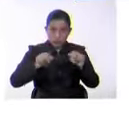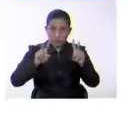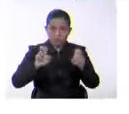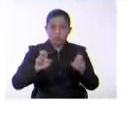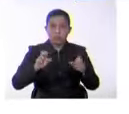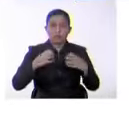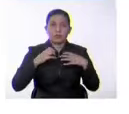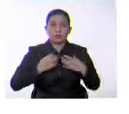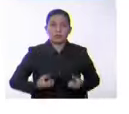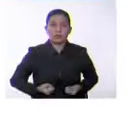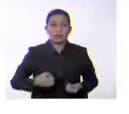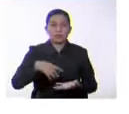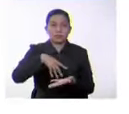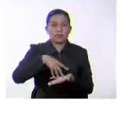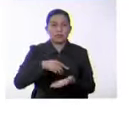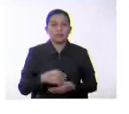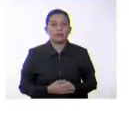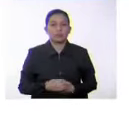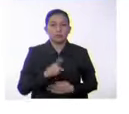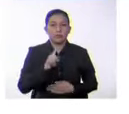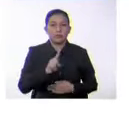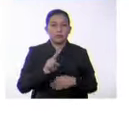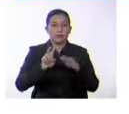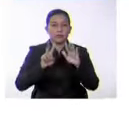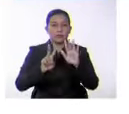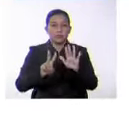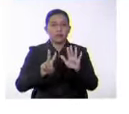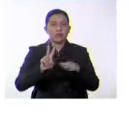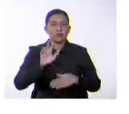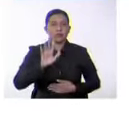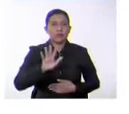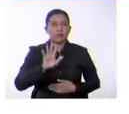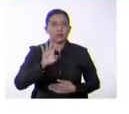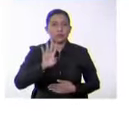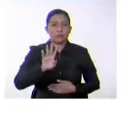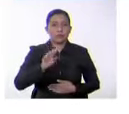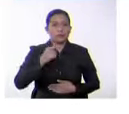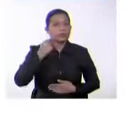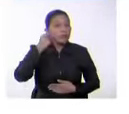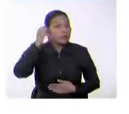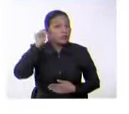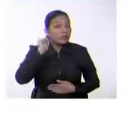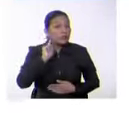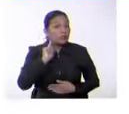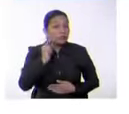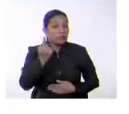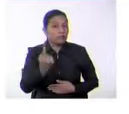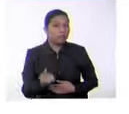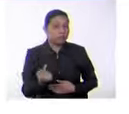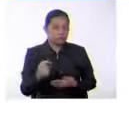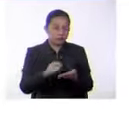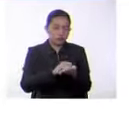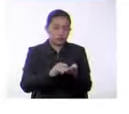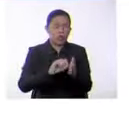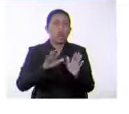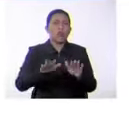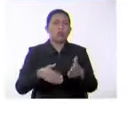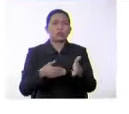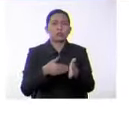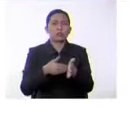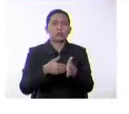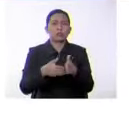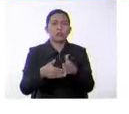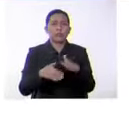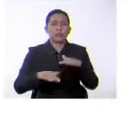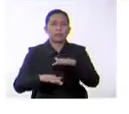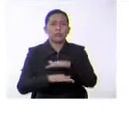Para 1754, Jean-Jacques Rousseau escribe el discurso sobre el origen y los fundamentos de la desigualdad